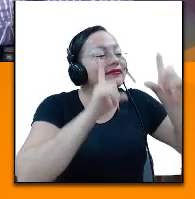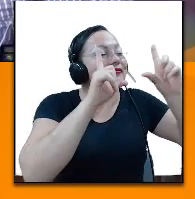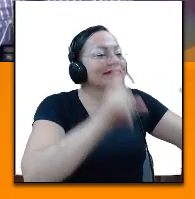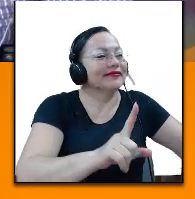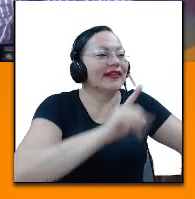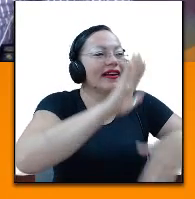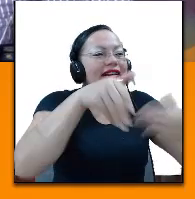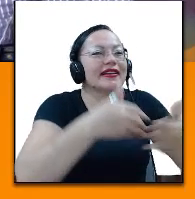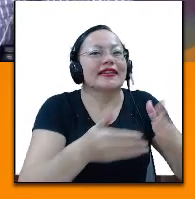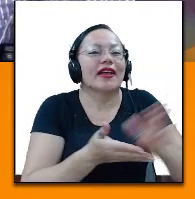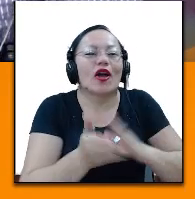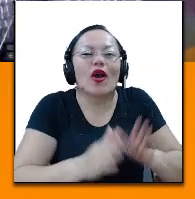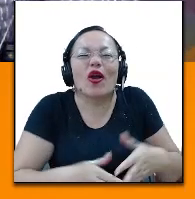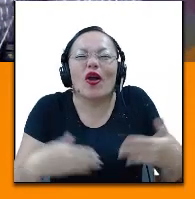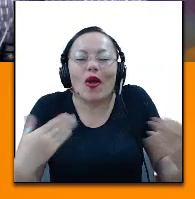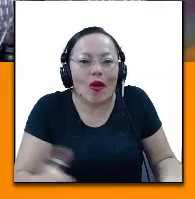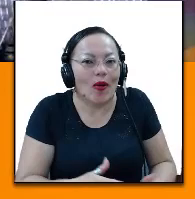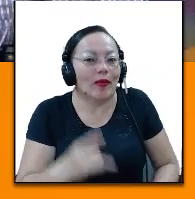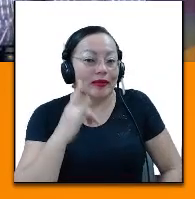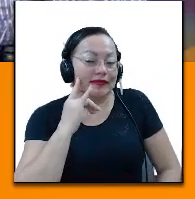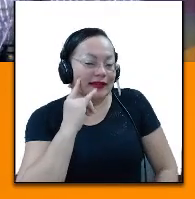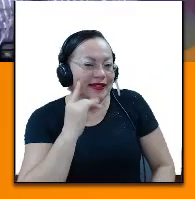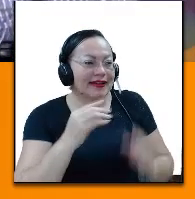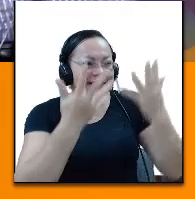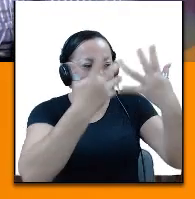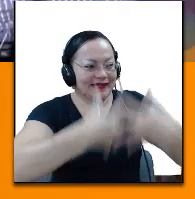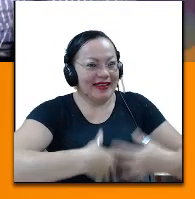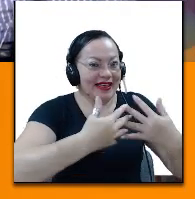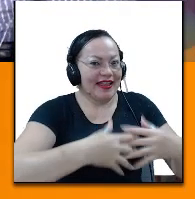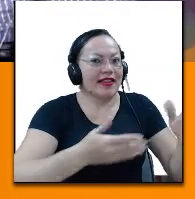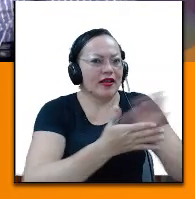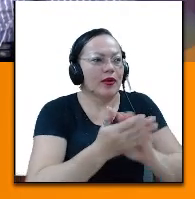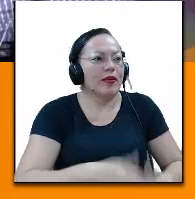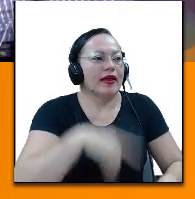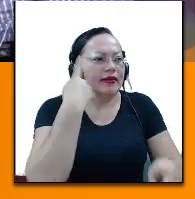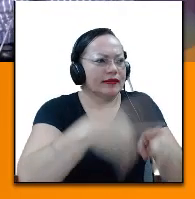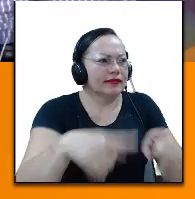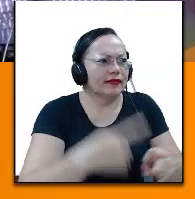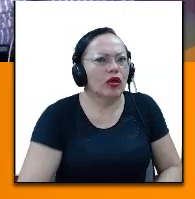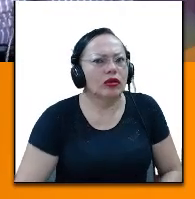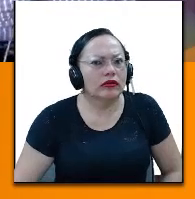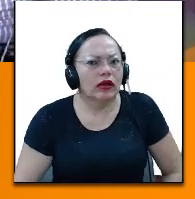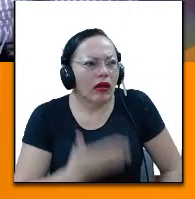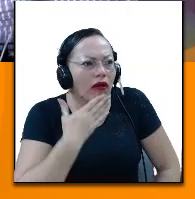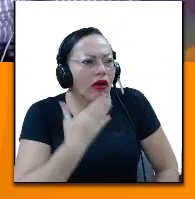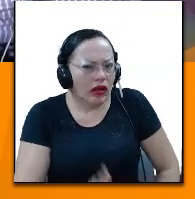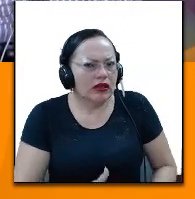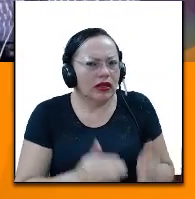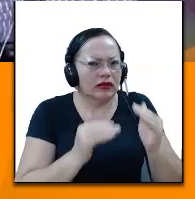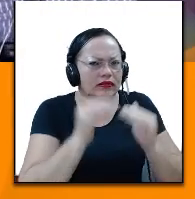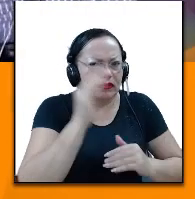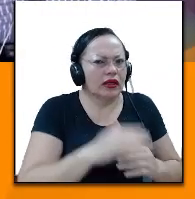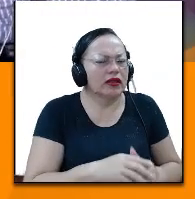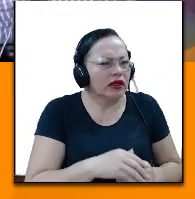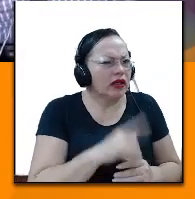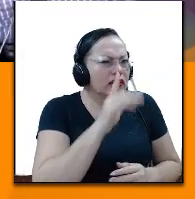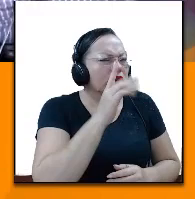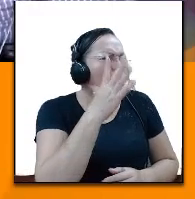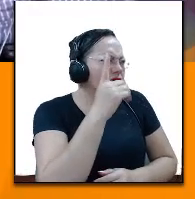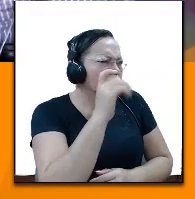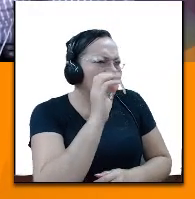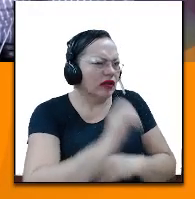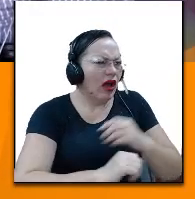como ingeniero industrial. Y ¿cuántos años tiene el alcalde? Ya supera los 50 años, ¿cierto? Pero